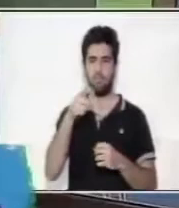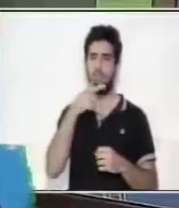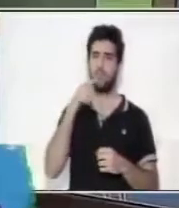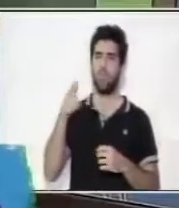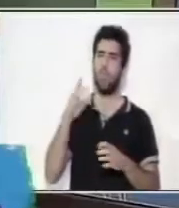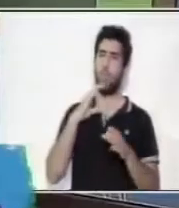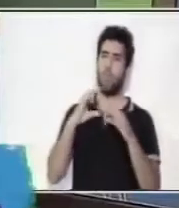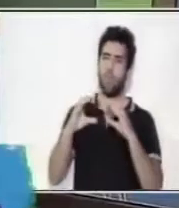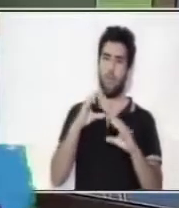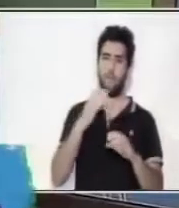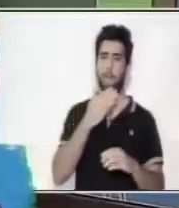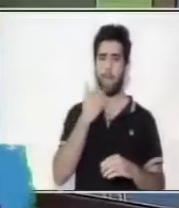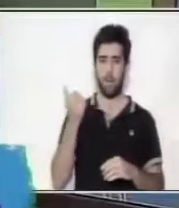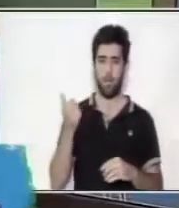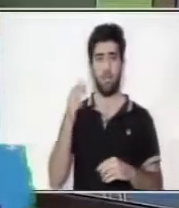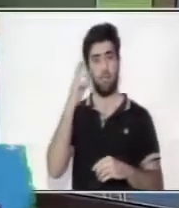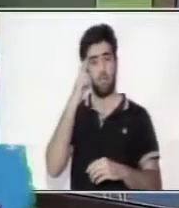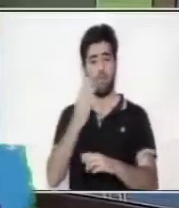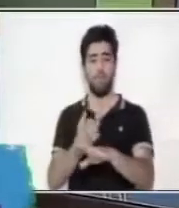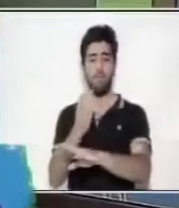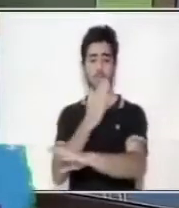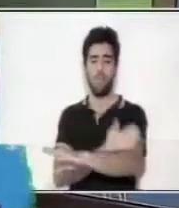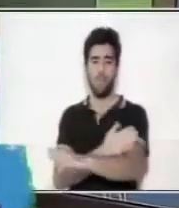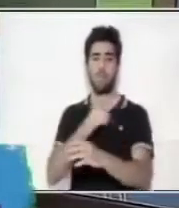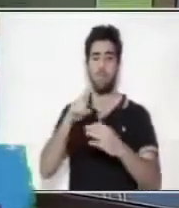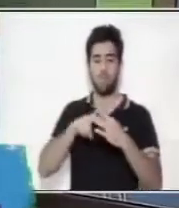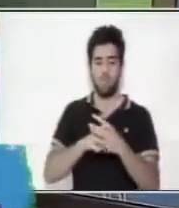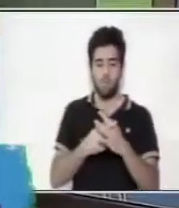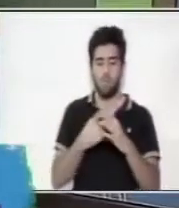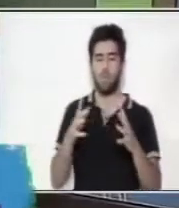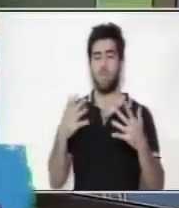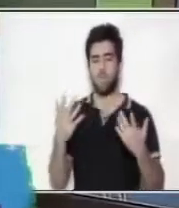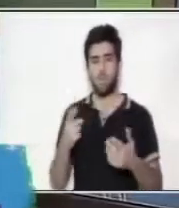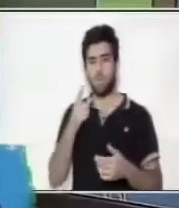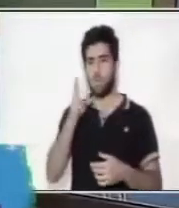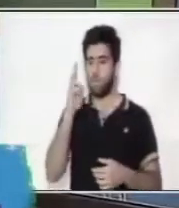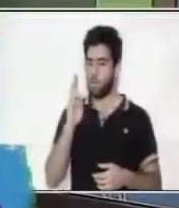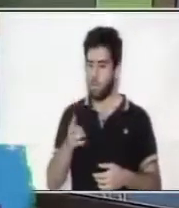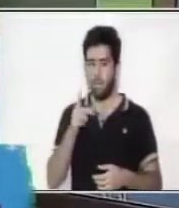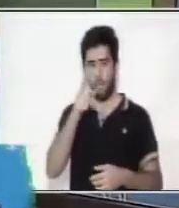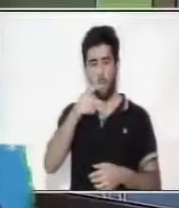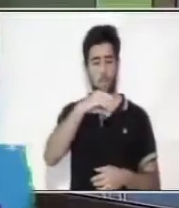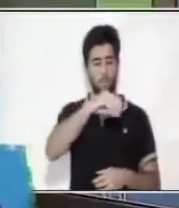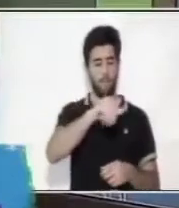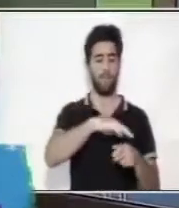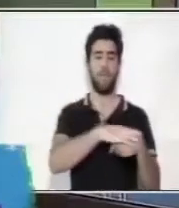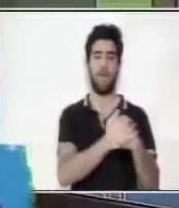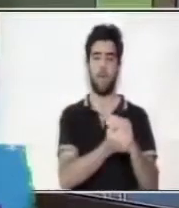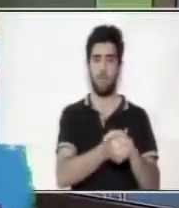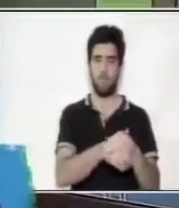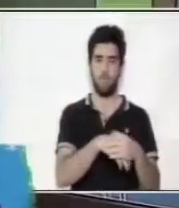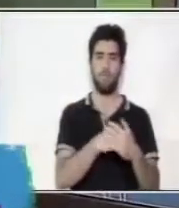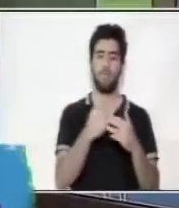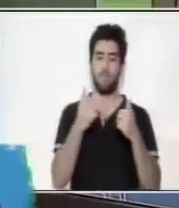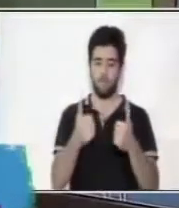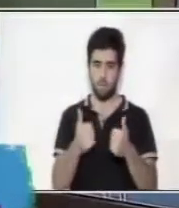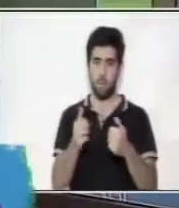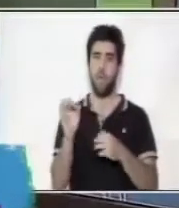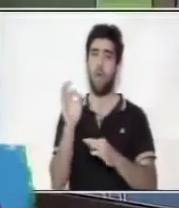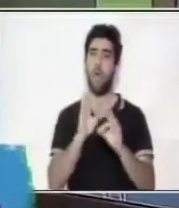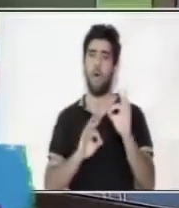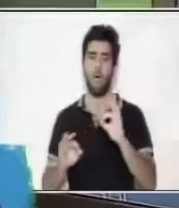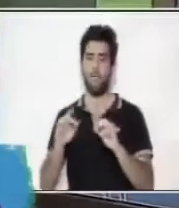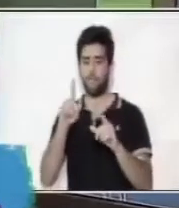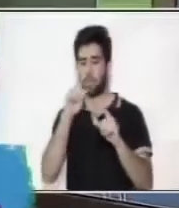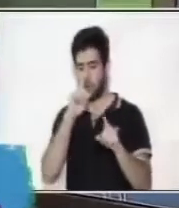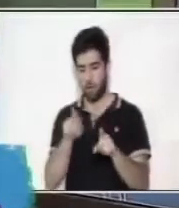lingüística. Y antes de iniciar, siempre es importante recordarles que laven constantemente sus manos con agua y con jabón, y si no, también pueden utilizar